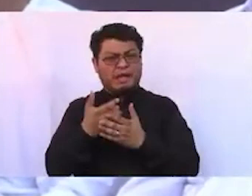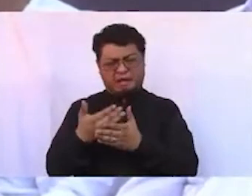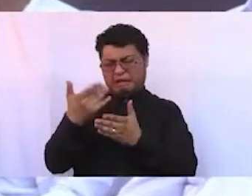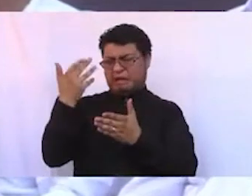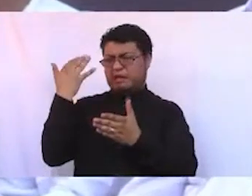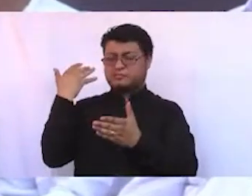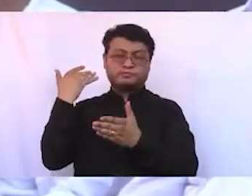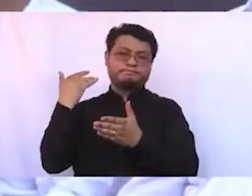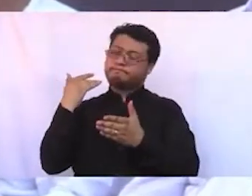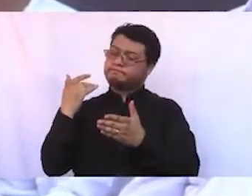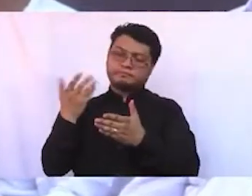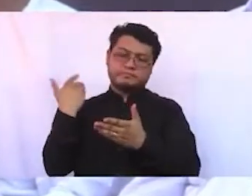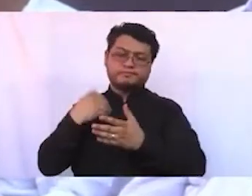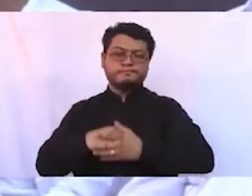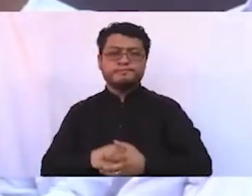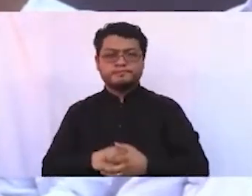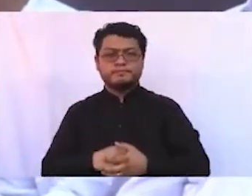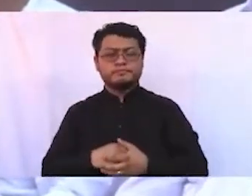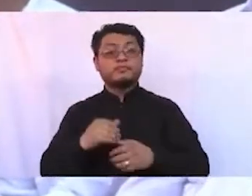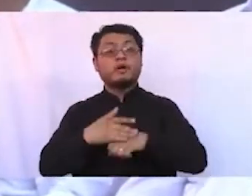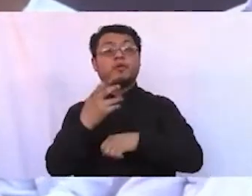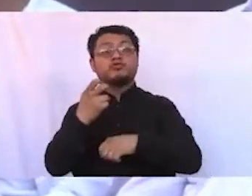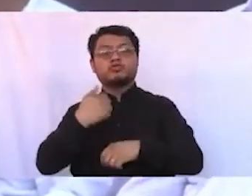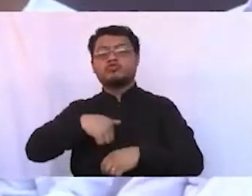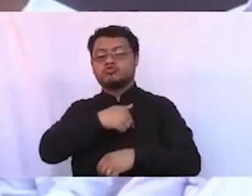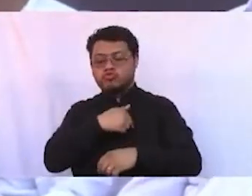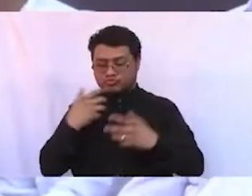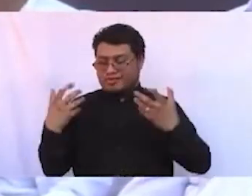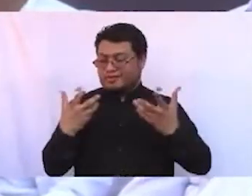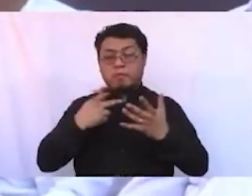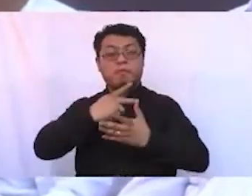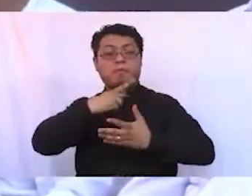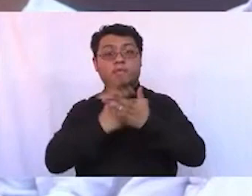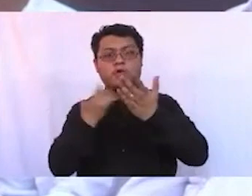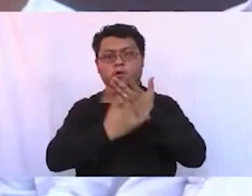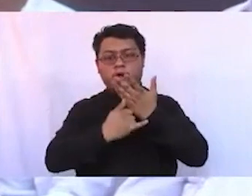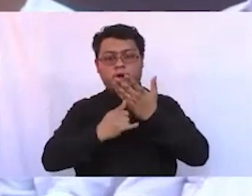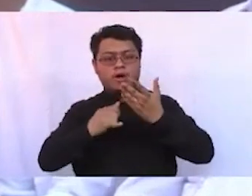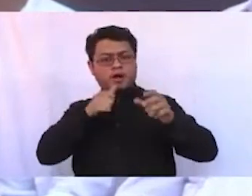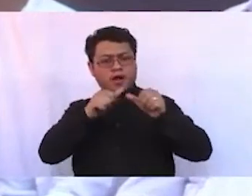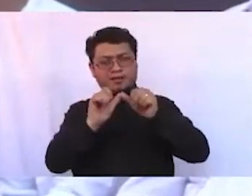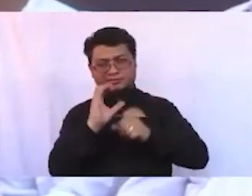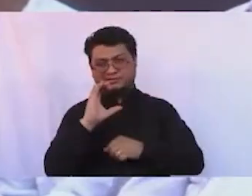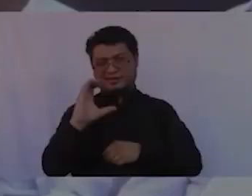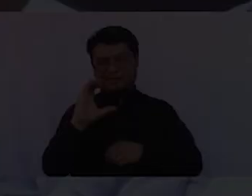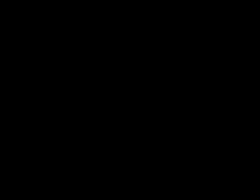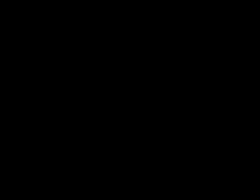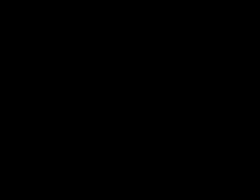nuestro país por eso vamos por el plan c Pero además Vamos por más todavía